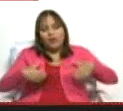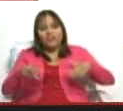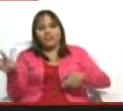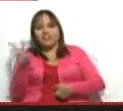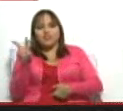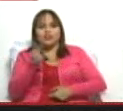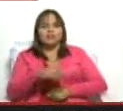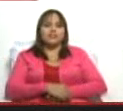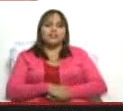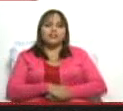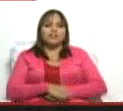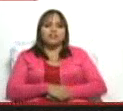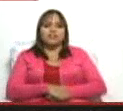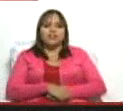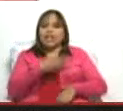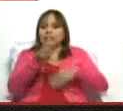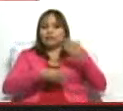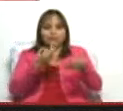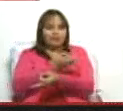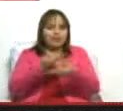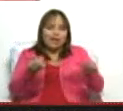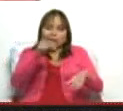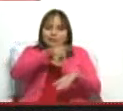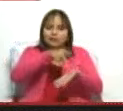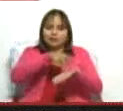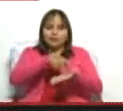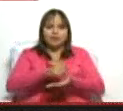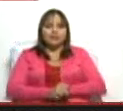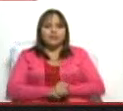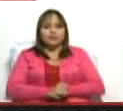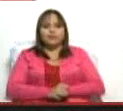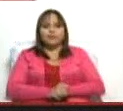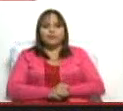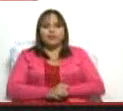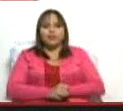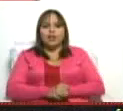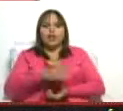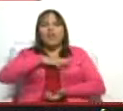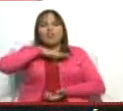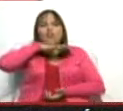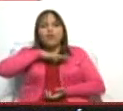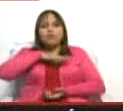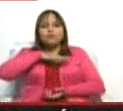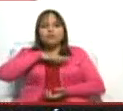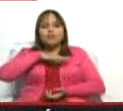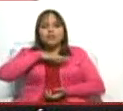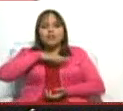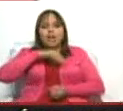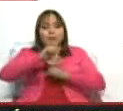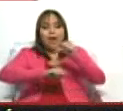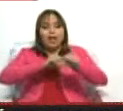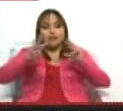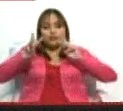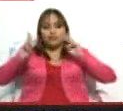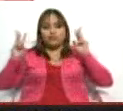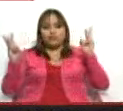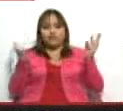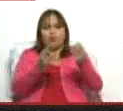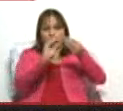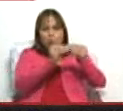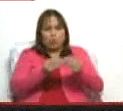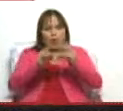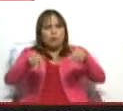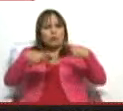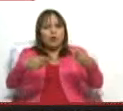por nuestro país. Era un espectáculo en el remozado Brígido Iriarte, es